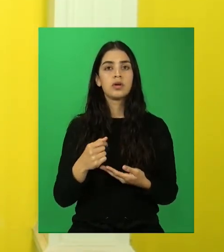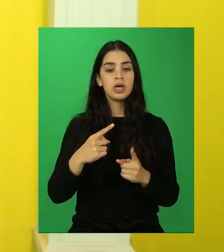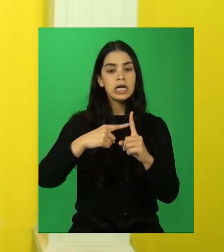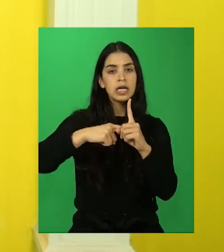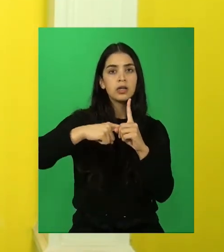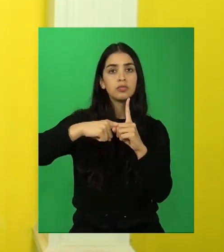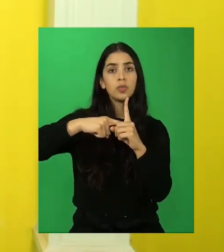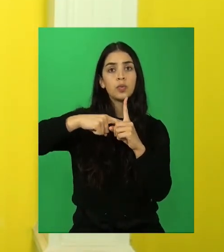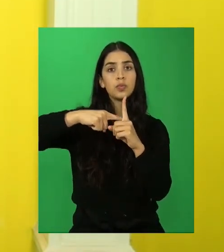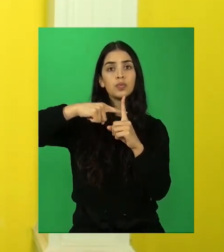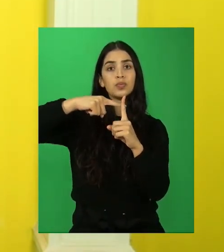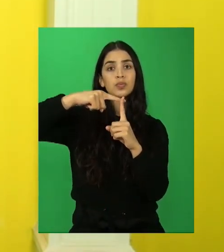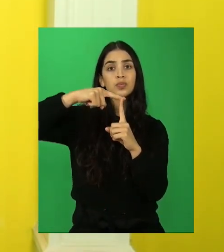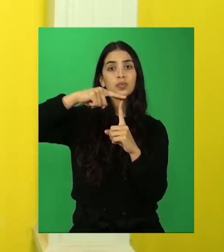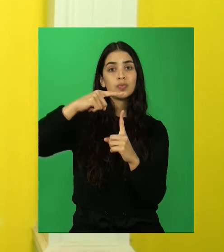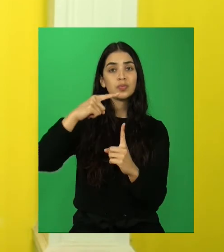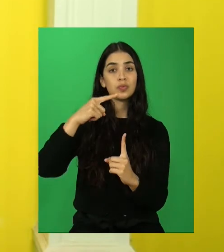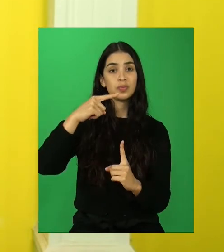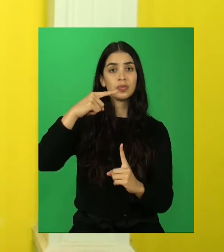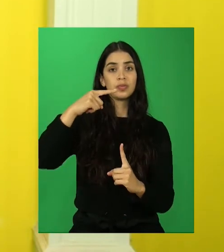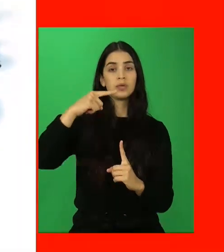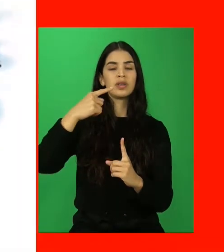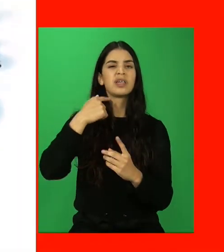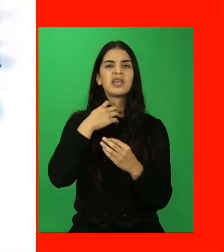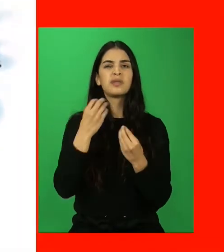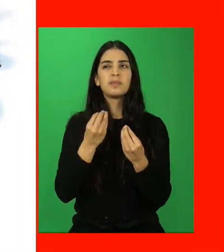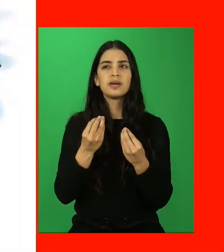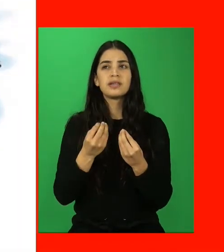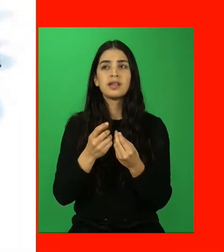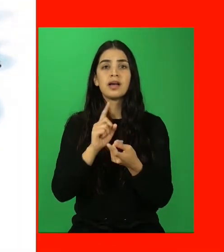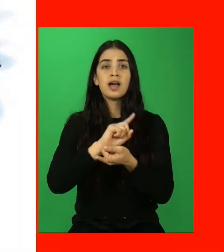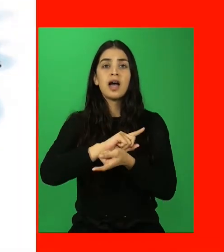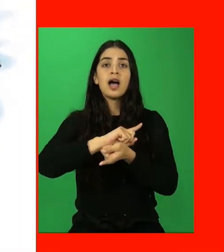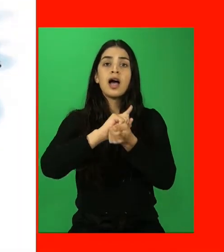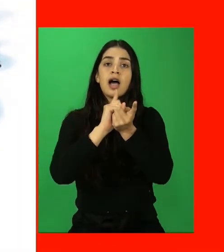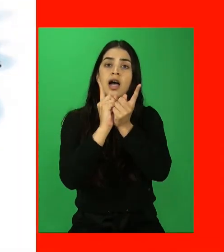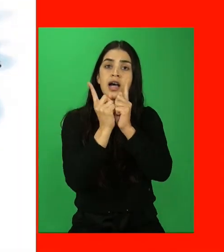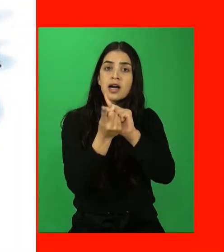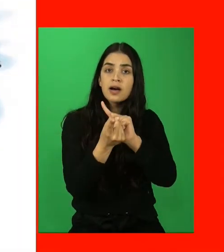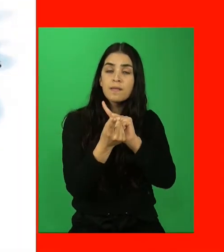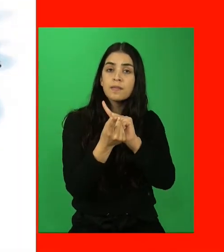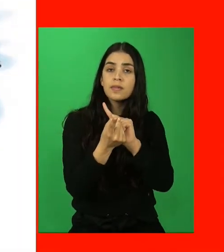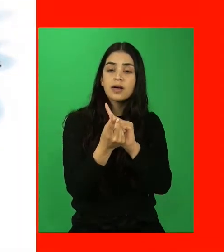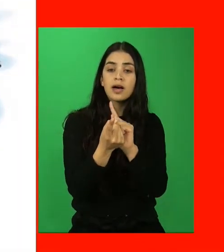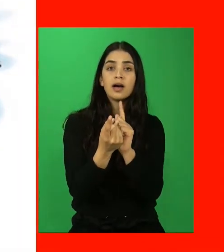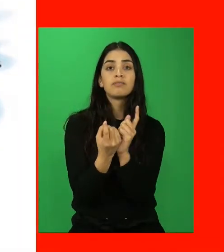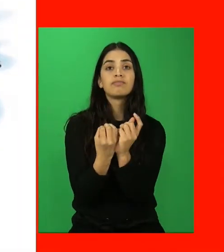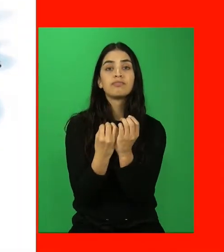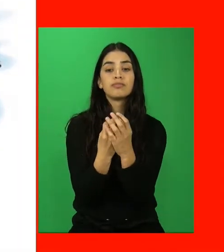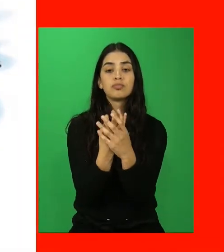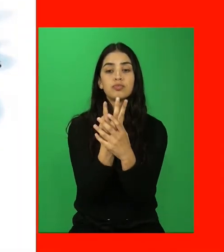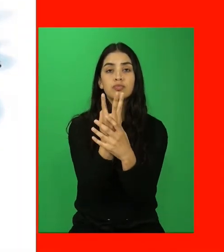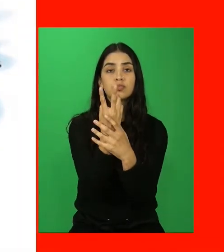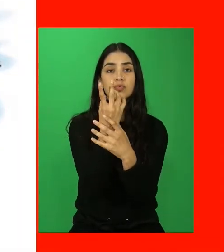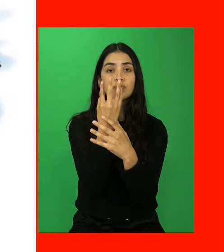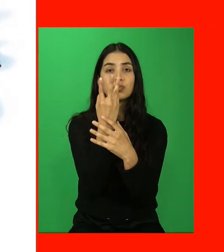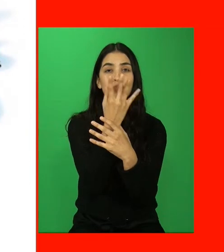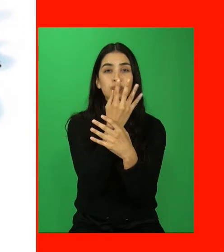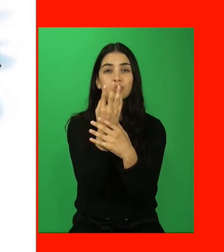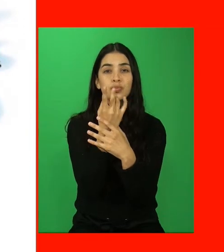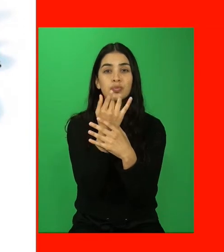altas temperaturas, su cambio va a ser vaporización, ahí cambia a gas.